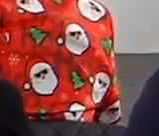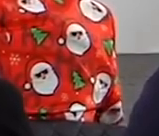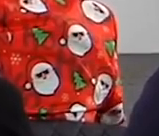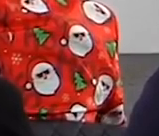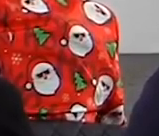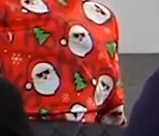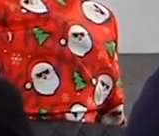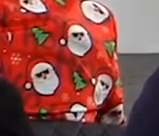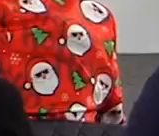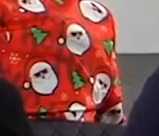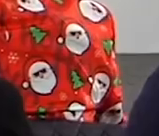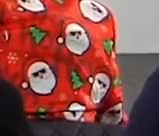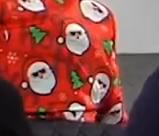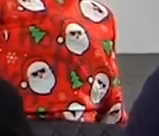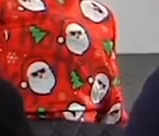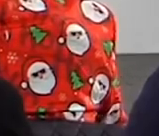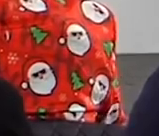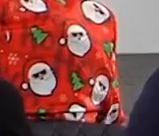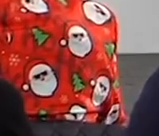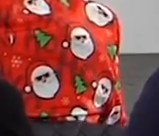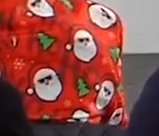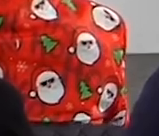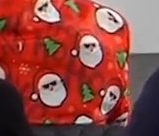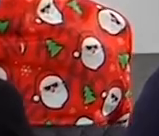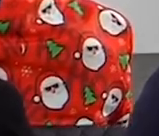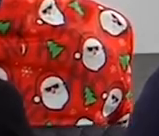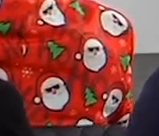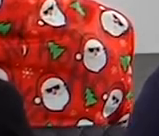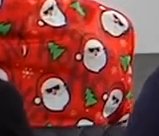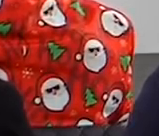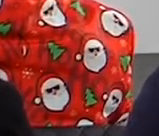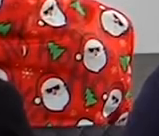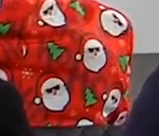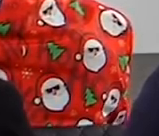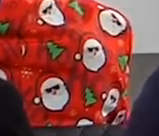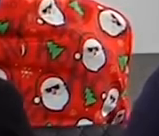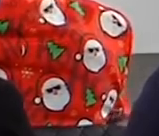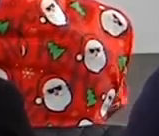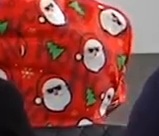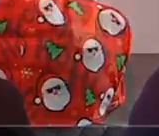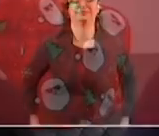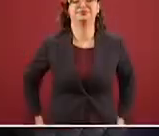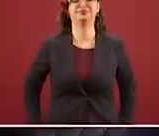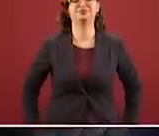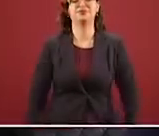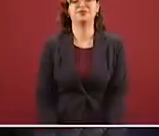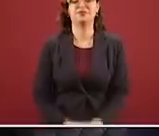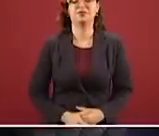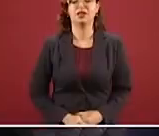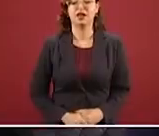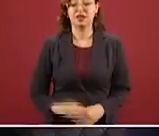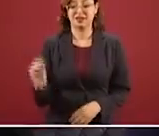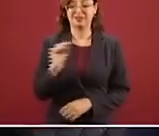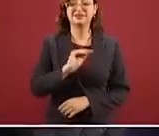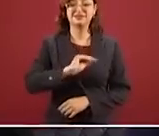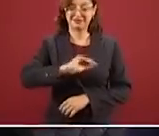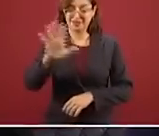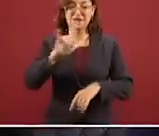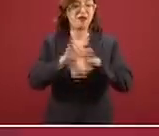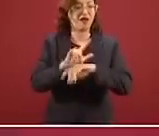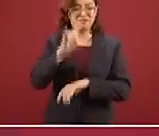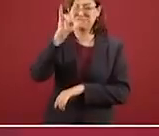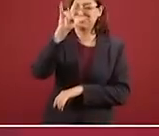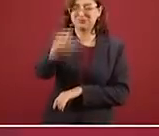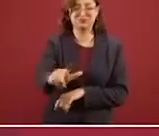Entonces, claro que nos vamos a deshacer del avión, ¿sí? Y vamos a